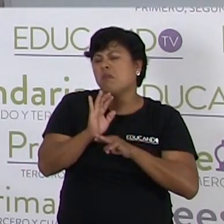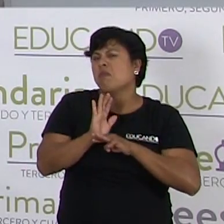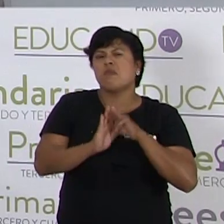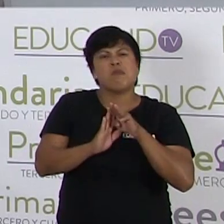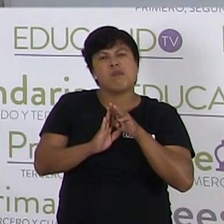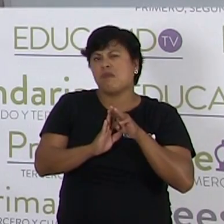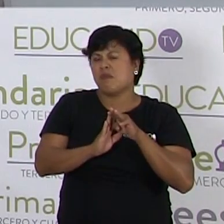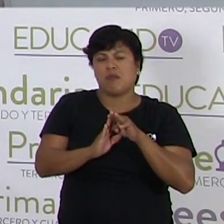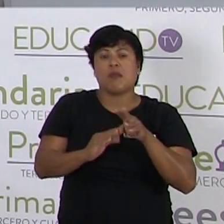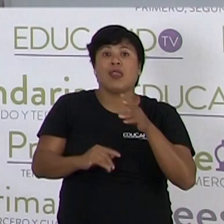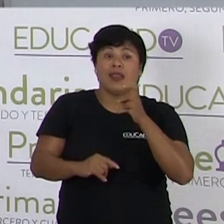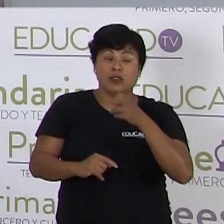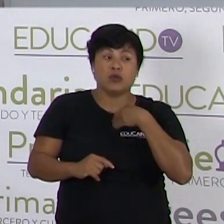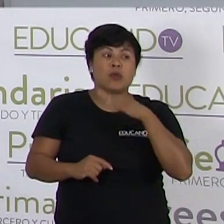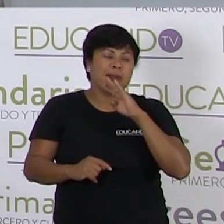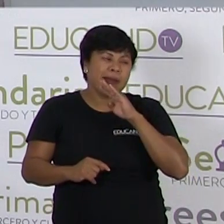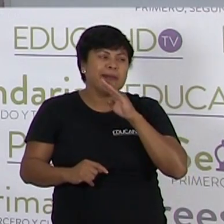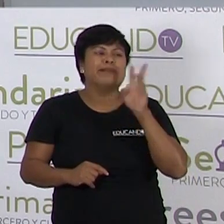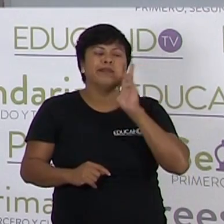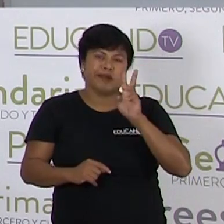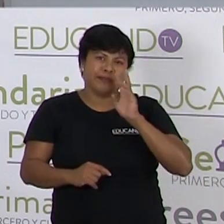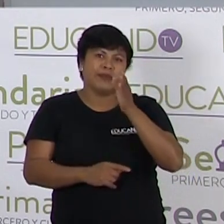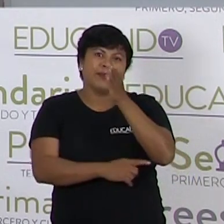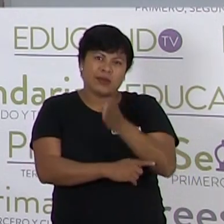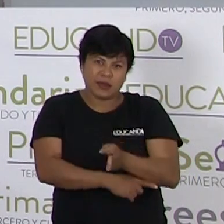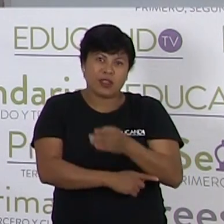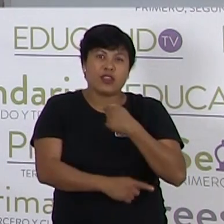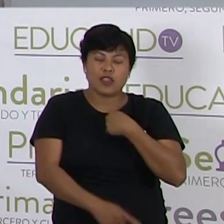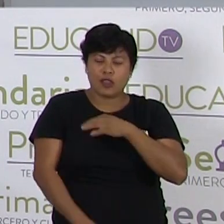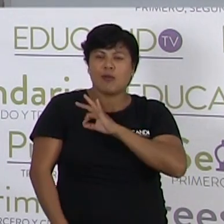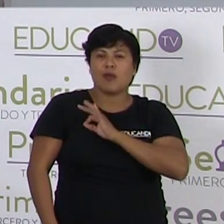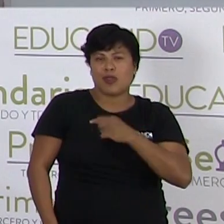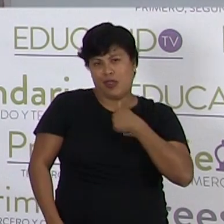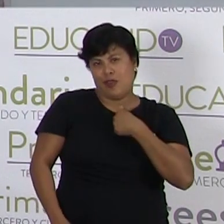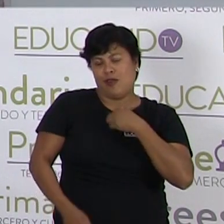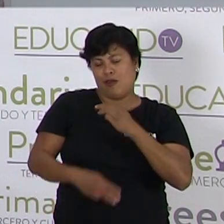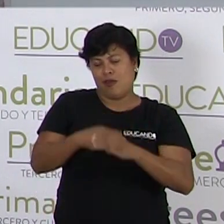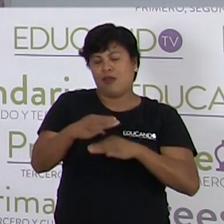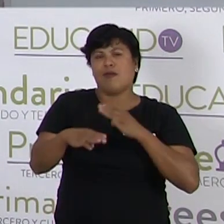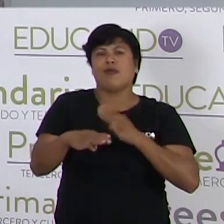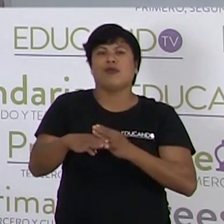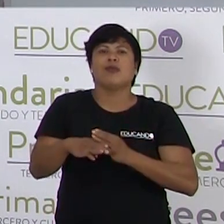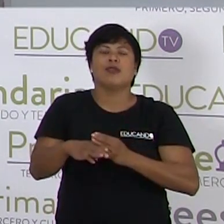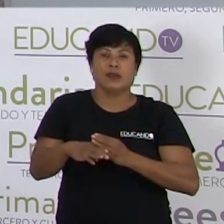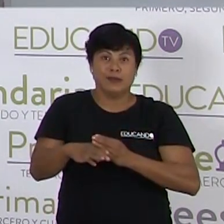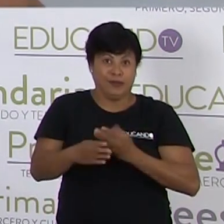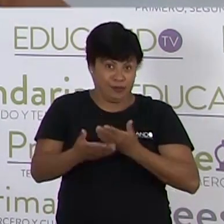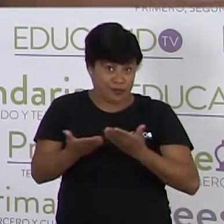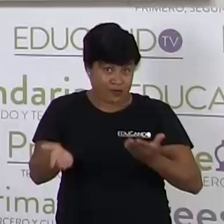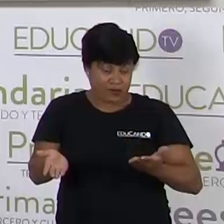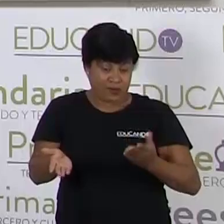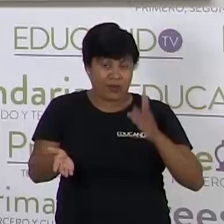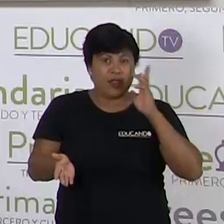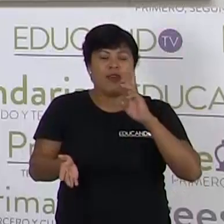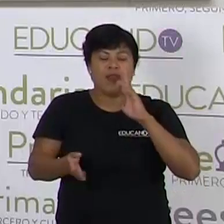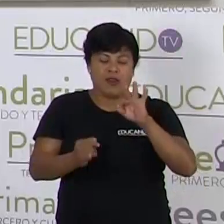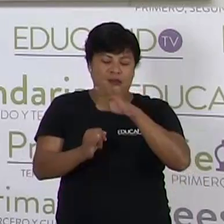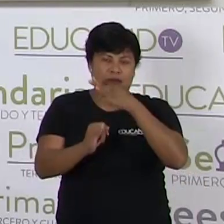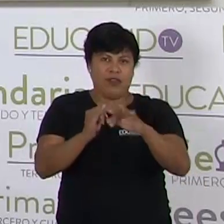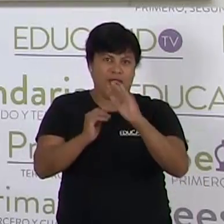fue que mi mamá lo aceptó y pude llegar a este mundo. Ahora vamos con la parte